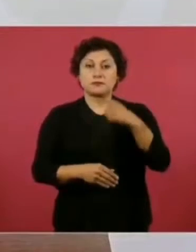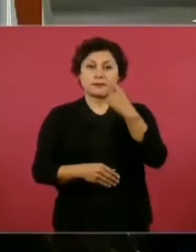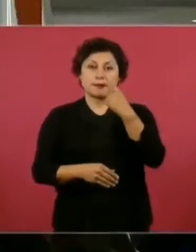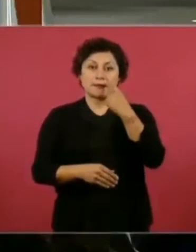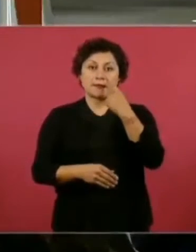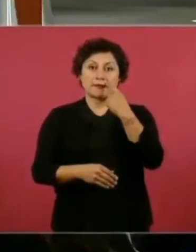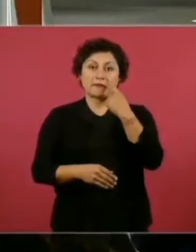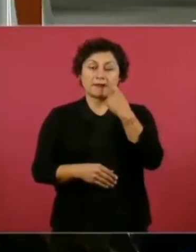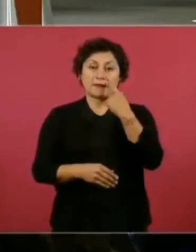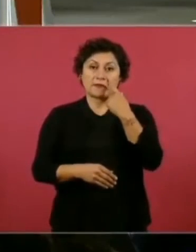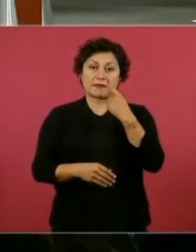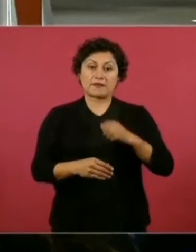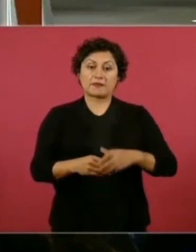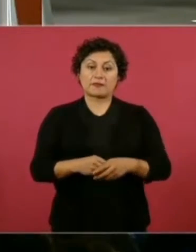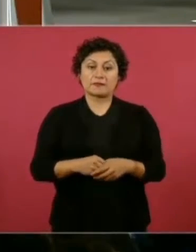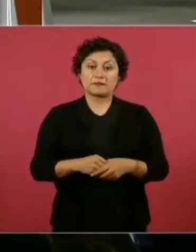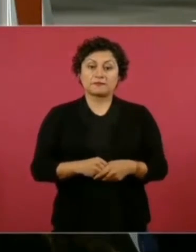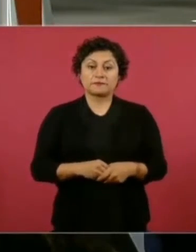sí.